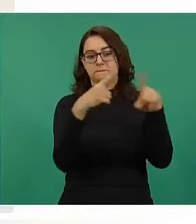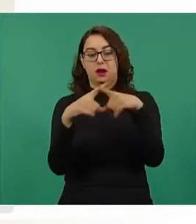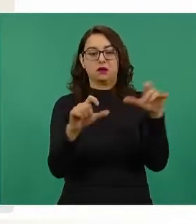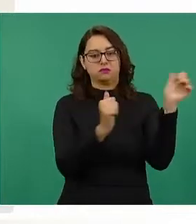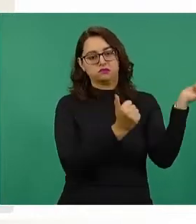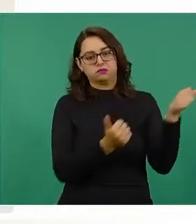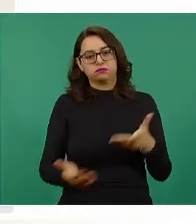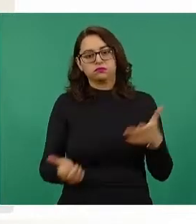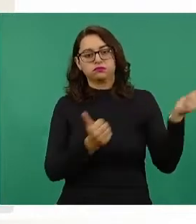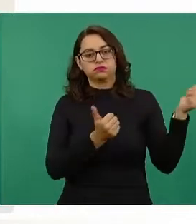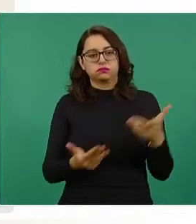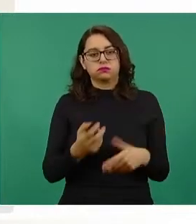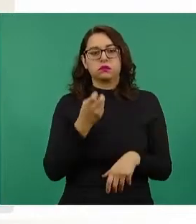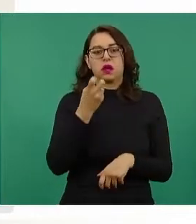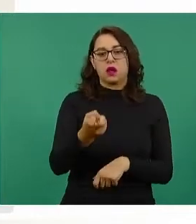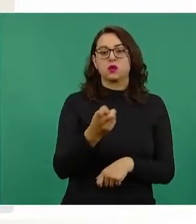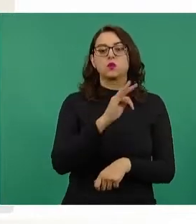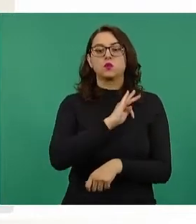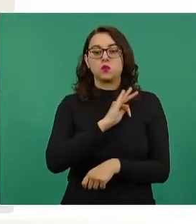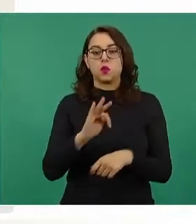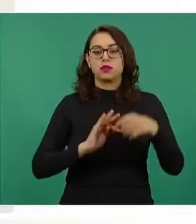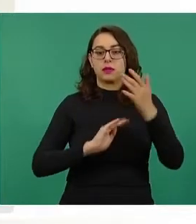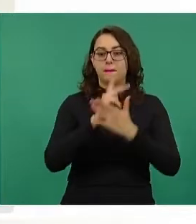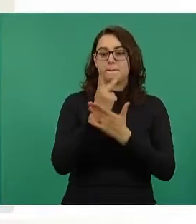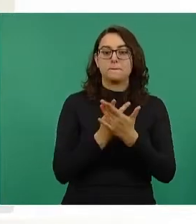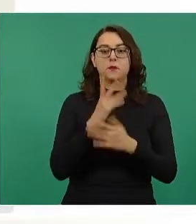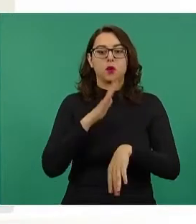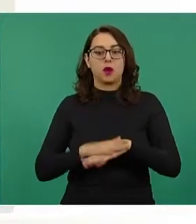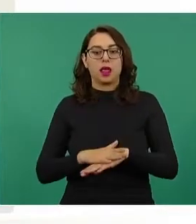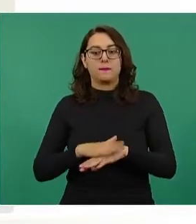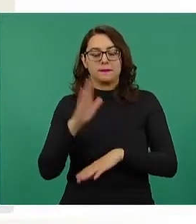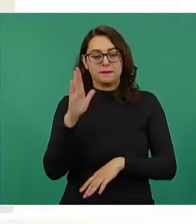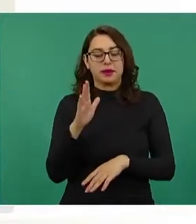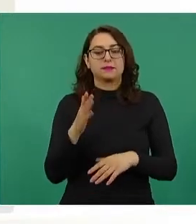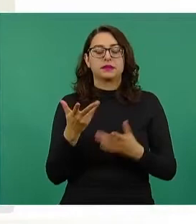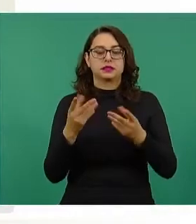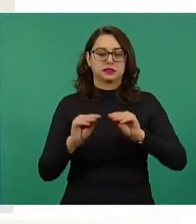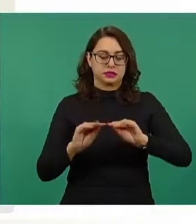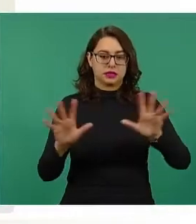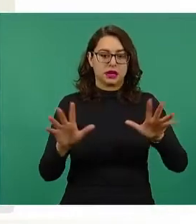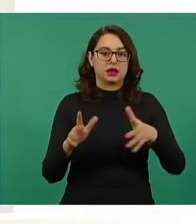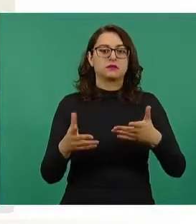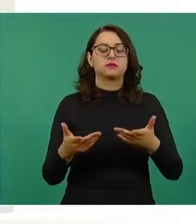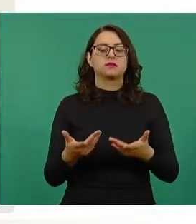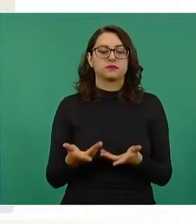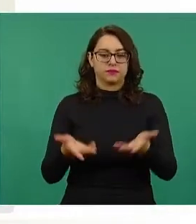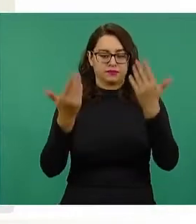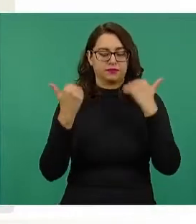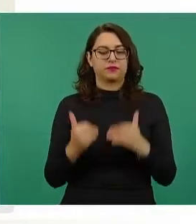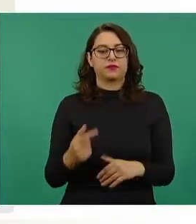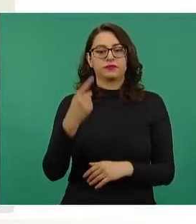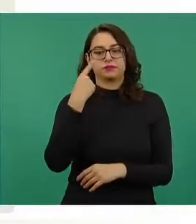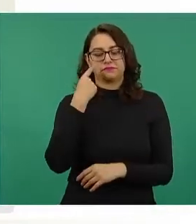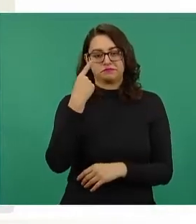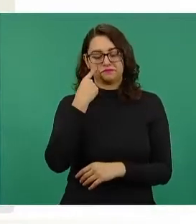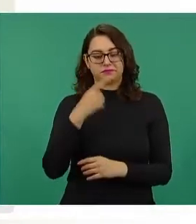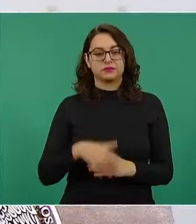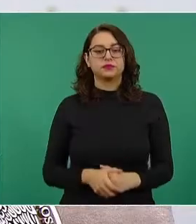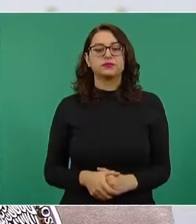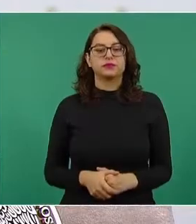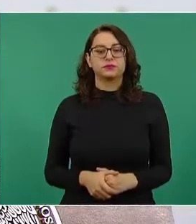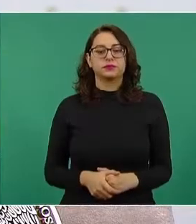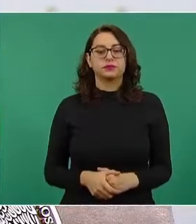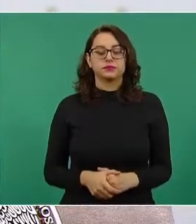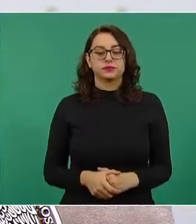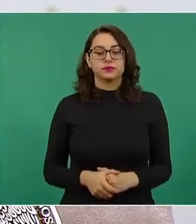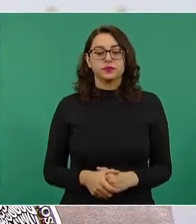permite ampliar el programa en las direcciones que a continuación mencionaré. Vamos a ver cuáles son los siguientes pasos.